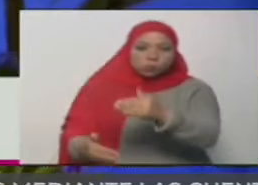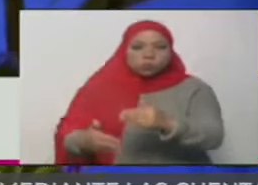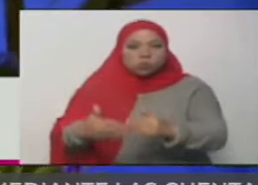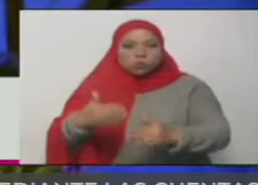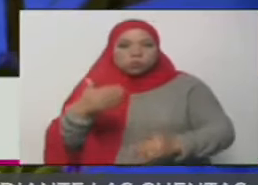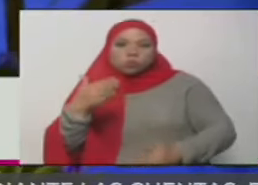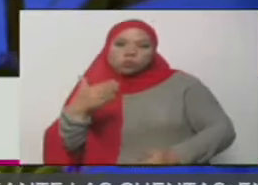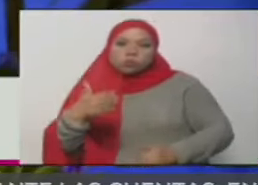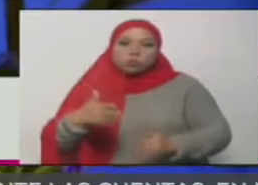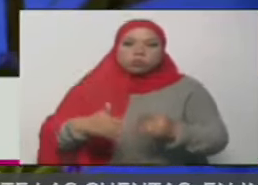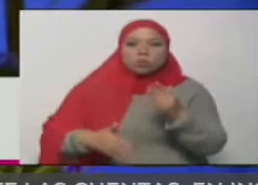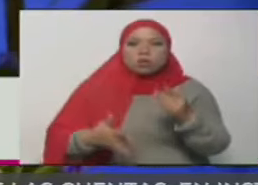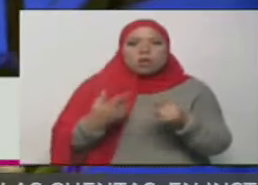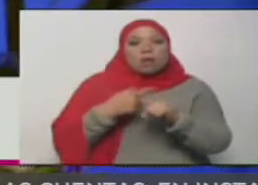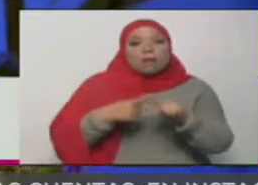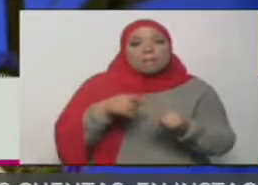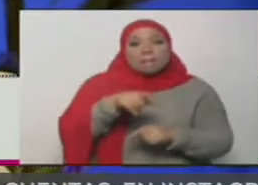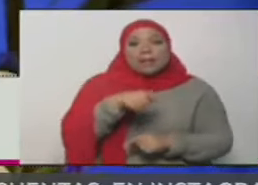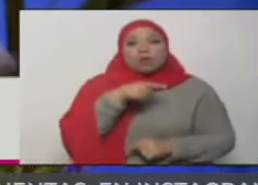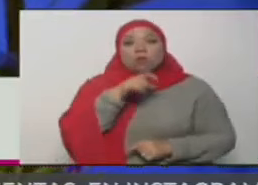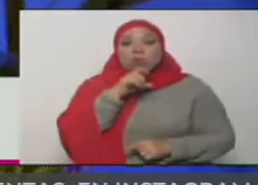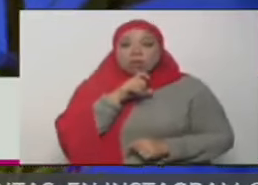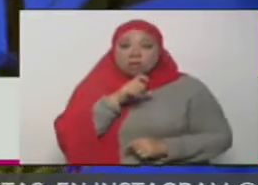la inteligencia artificial tiene usos